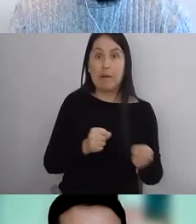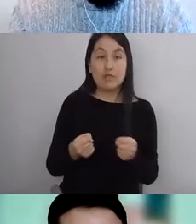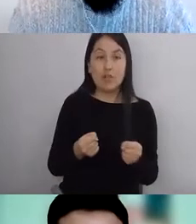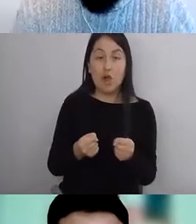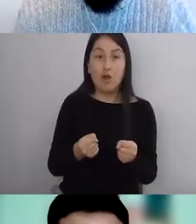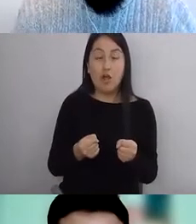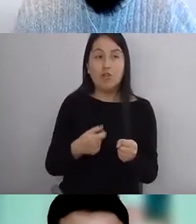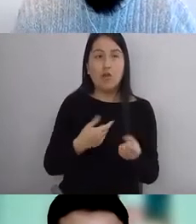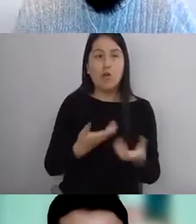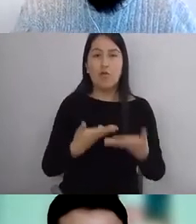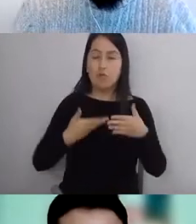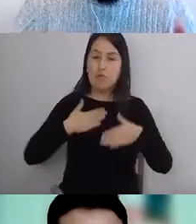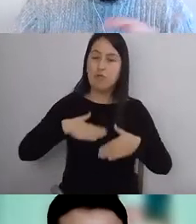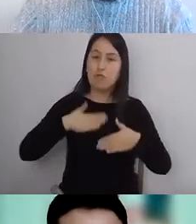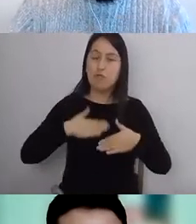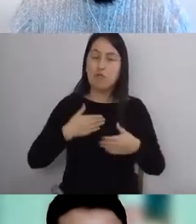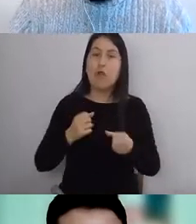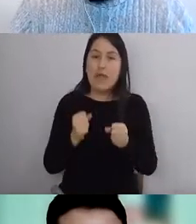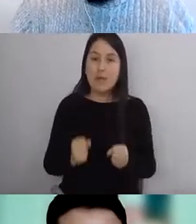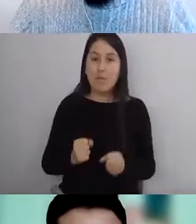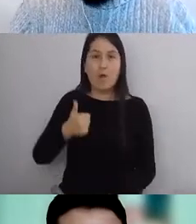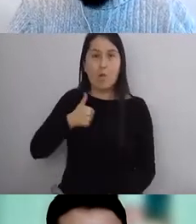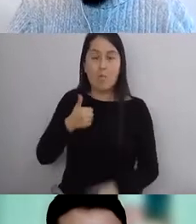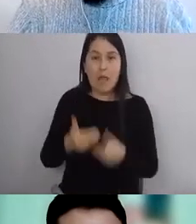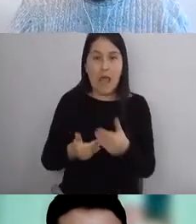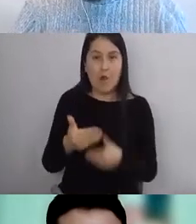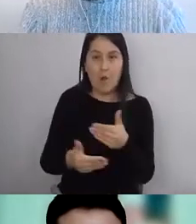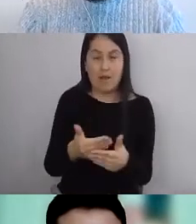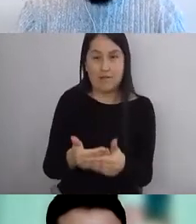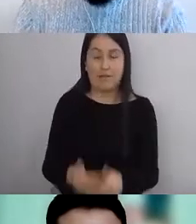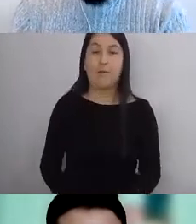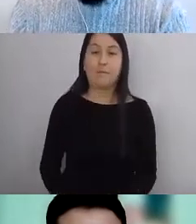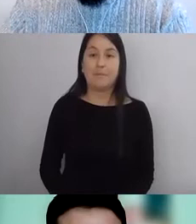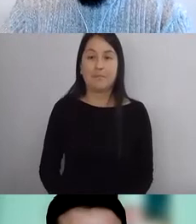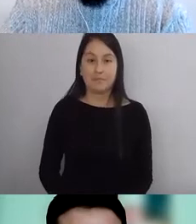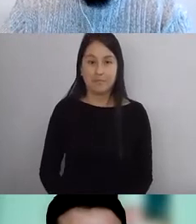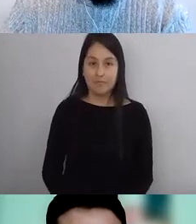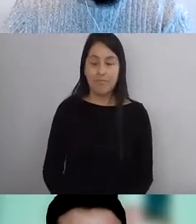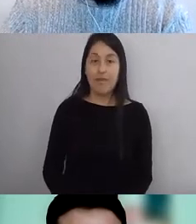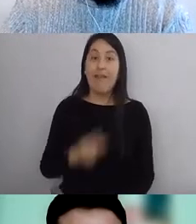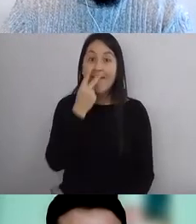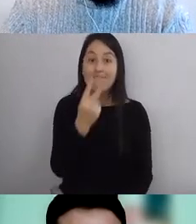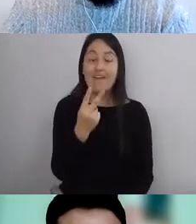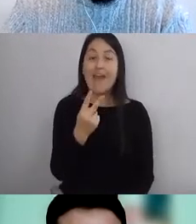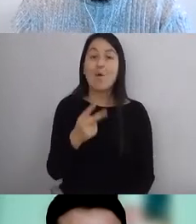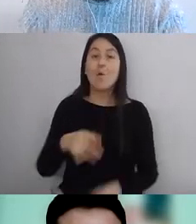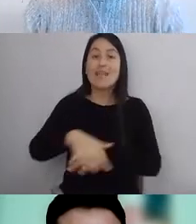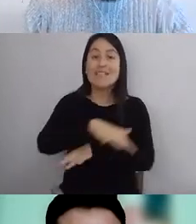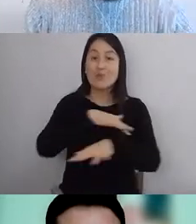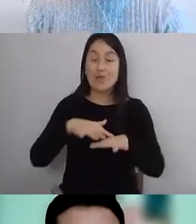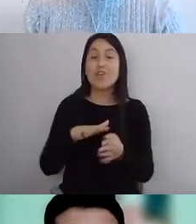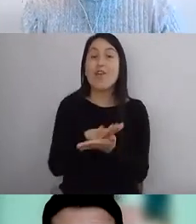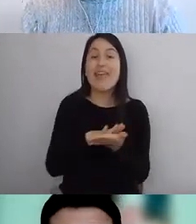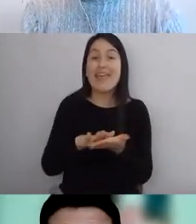calmada y resolver el problema, ¿ya? Vamos a ir a un ejemplo concreto que les armé entretenida, ¿ya?